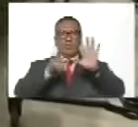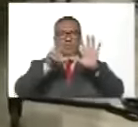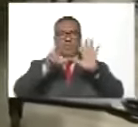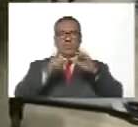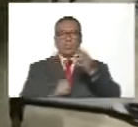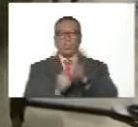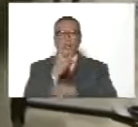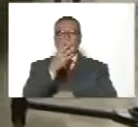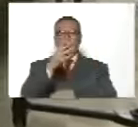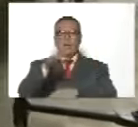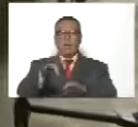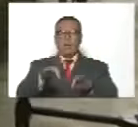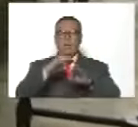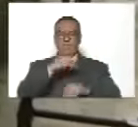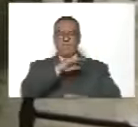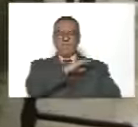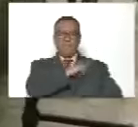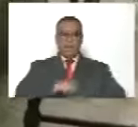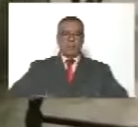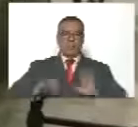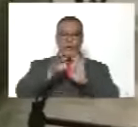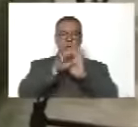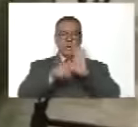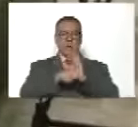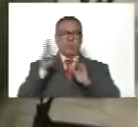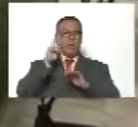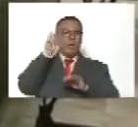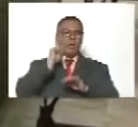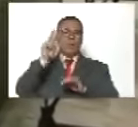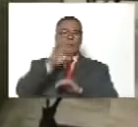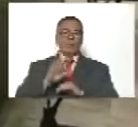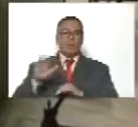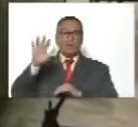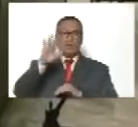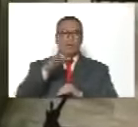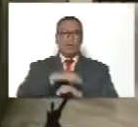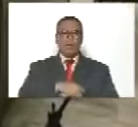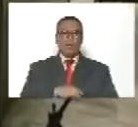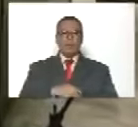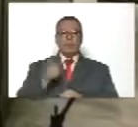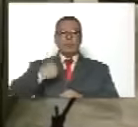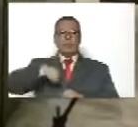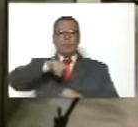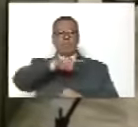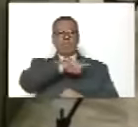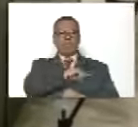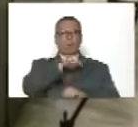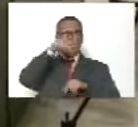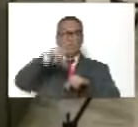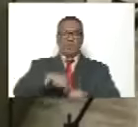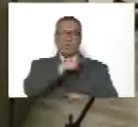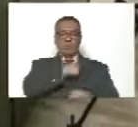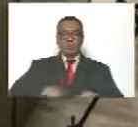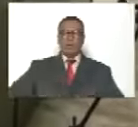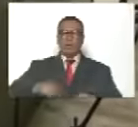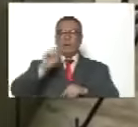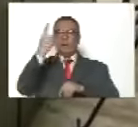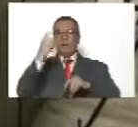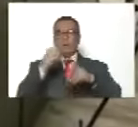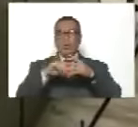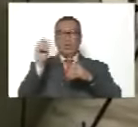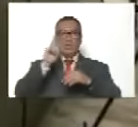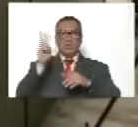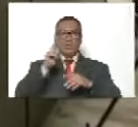fue electo como presidente constitucional de la República Bolivariana de Venezuela nuestro actual presidente, el primer